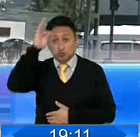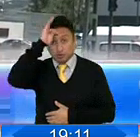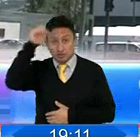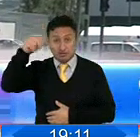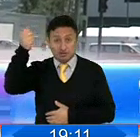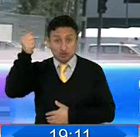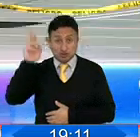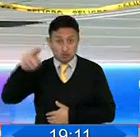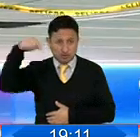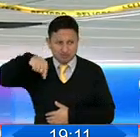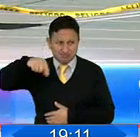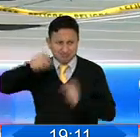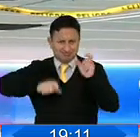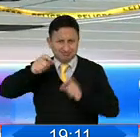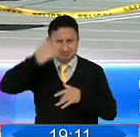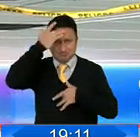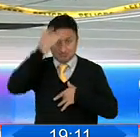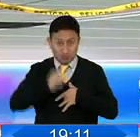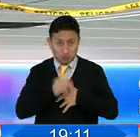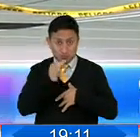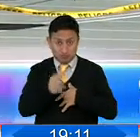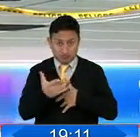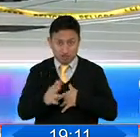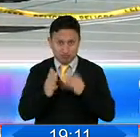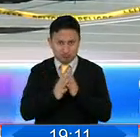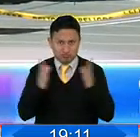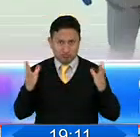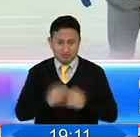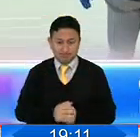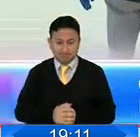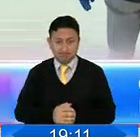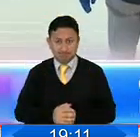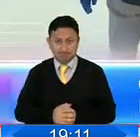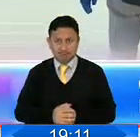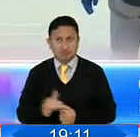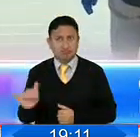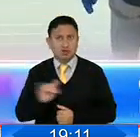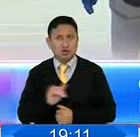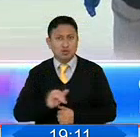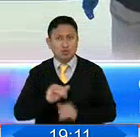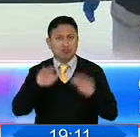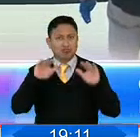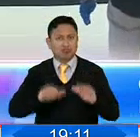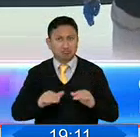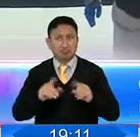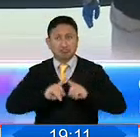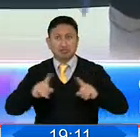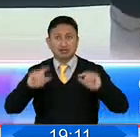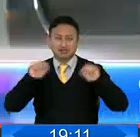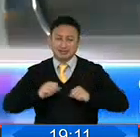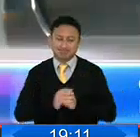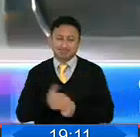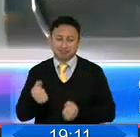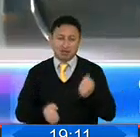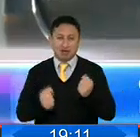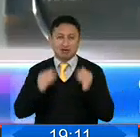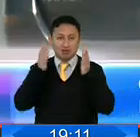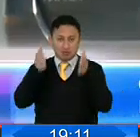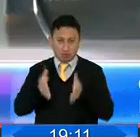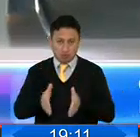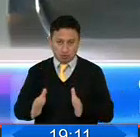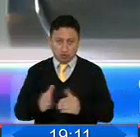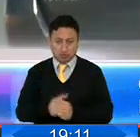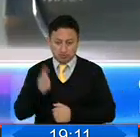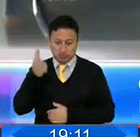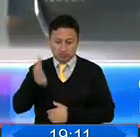que concentra el mayor número de pacientes con coronavirus, el panorama no fue distinto. Sin embargo, carrozas fúnebres llegaban al lugar. Las